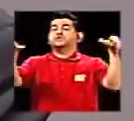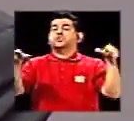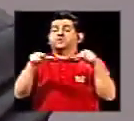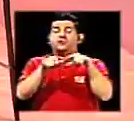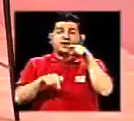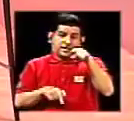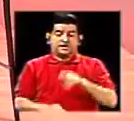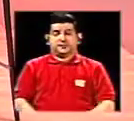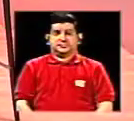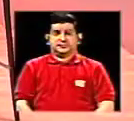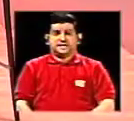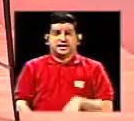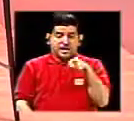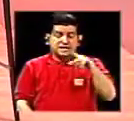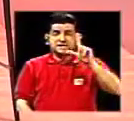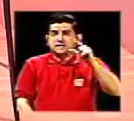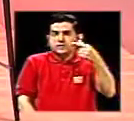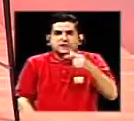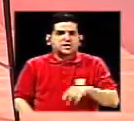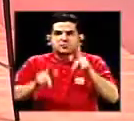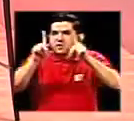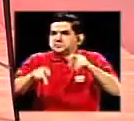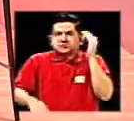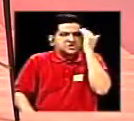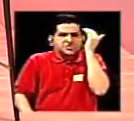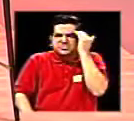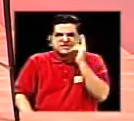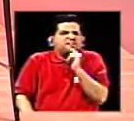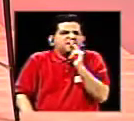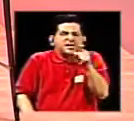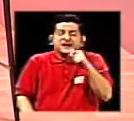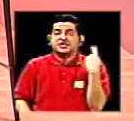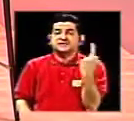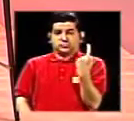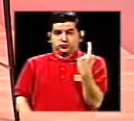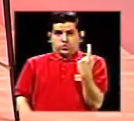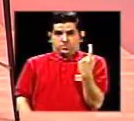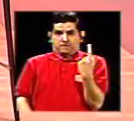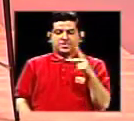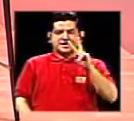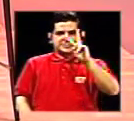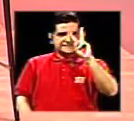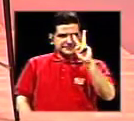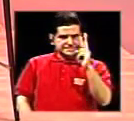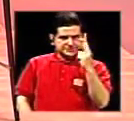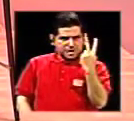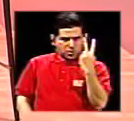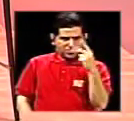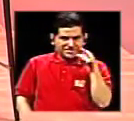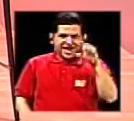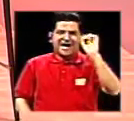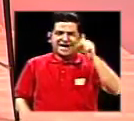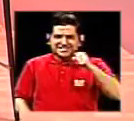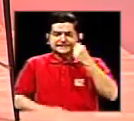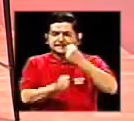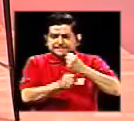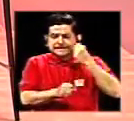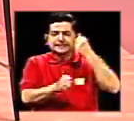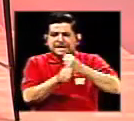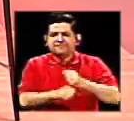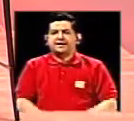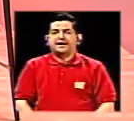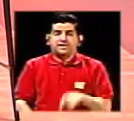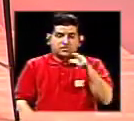eso, nosotros decíamos, ese es el Luis, nadie lo conoce, está solo en un lugar. La segunda, y ahí se hizo un serie de trabajo de spot